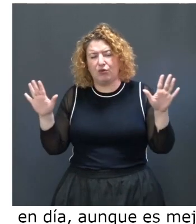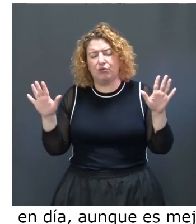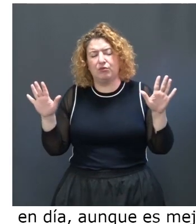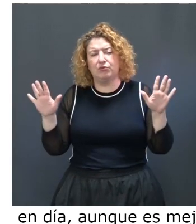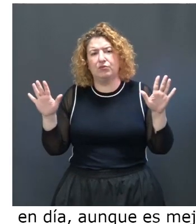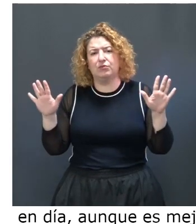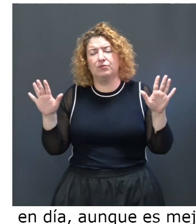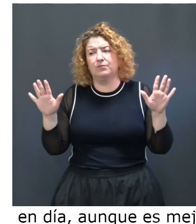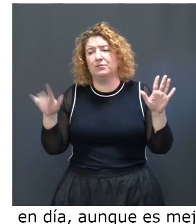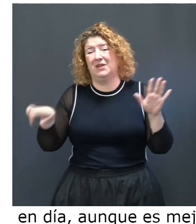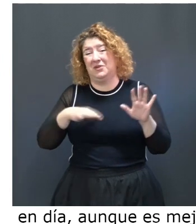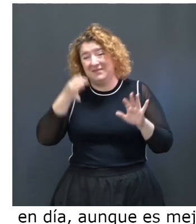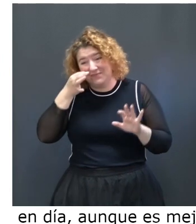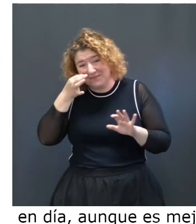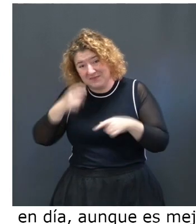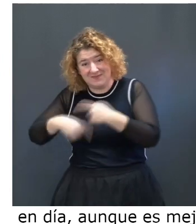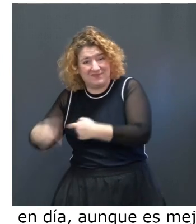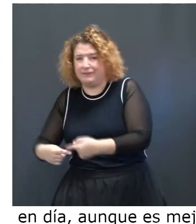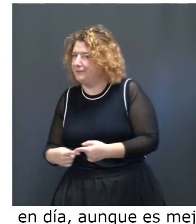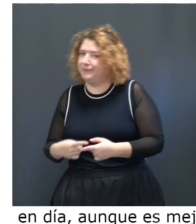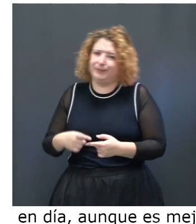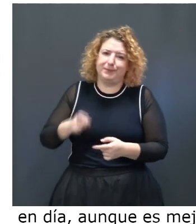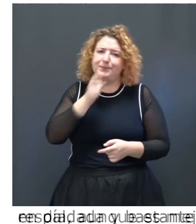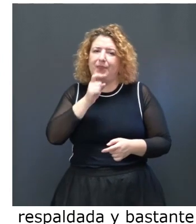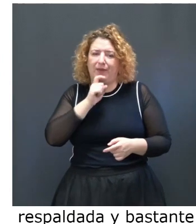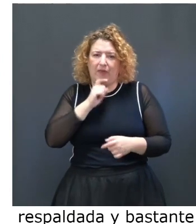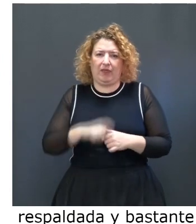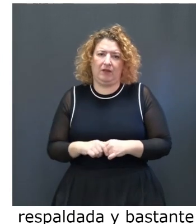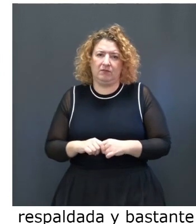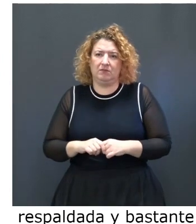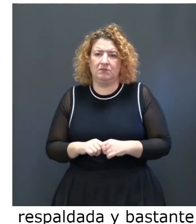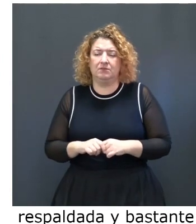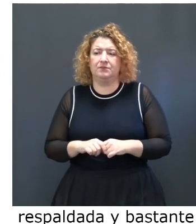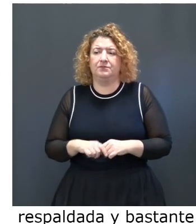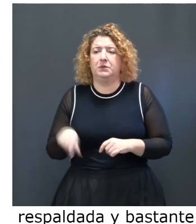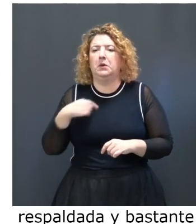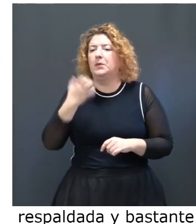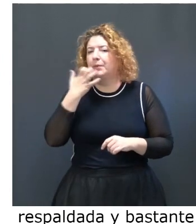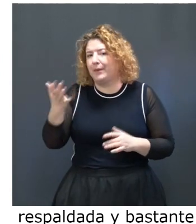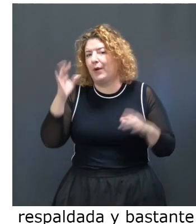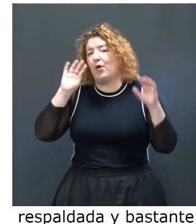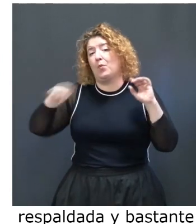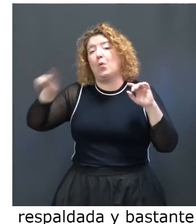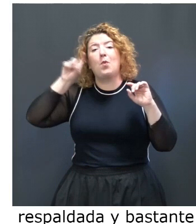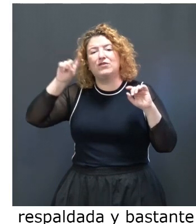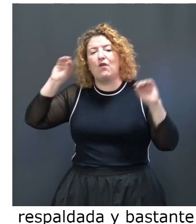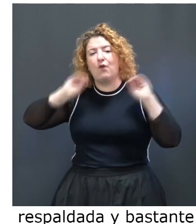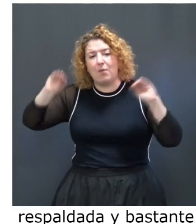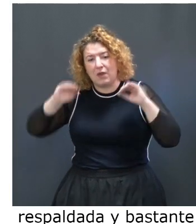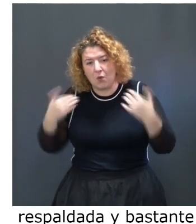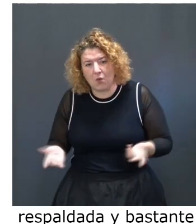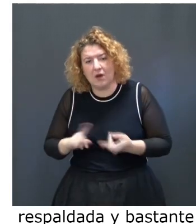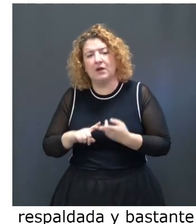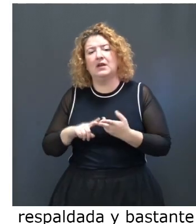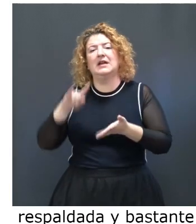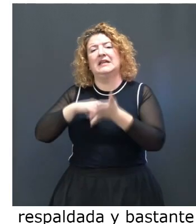pero bajarlo a tierra se hace más difícil. ¿Y cuáles son las principales barreras ahí? Pues la formación del profesorado, la formación de los